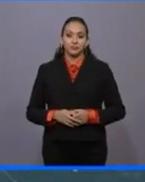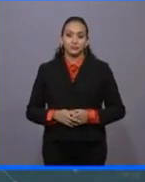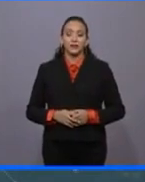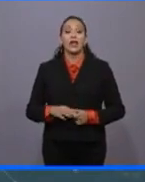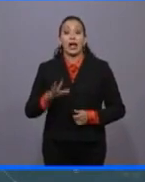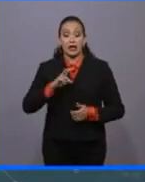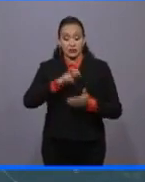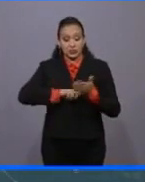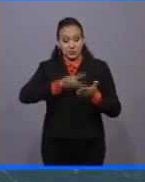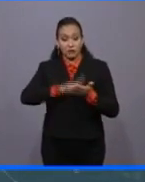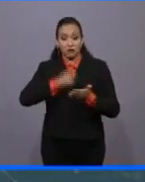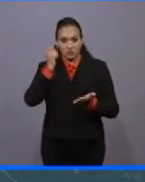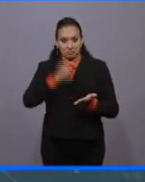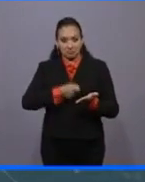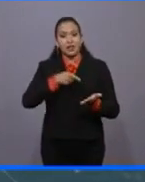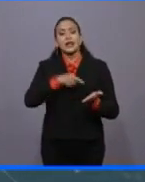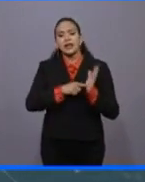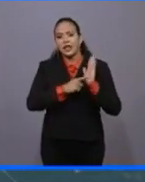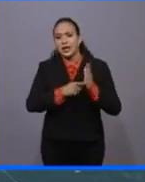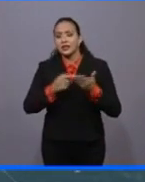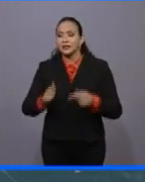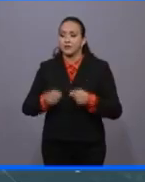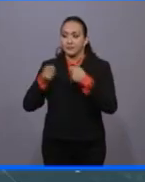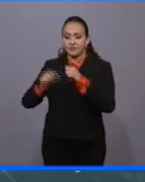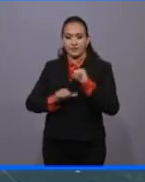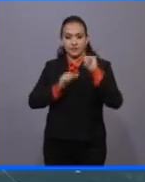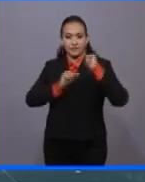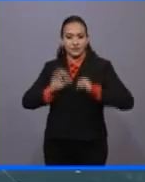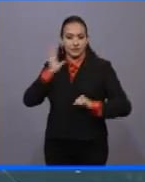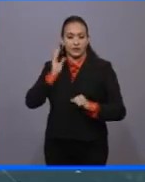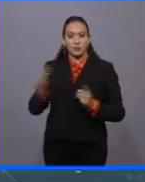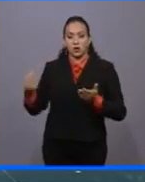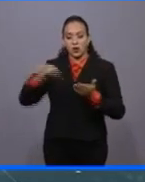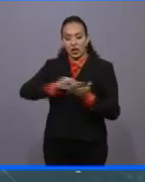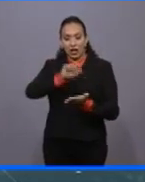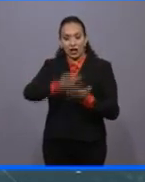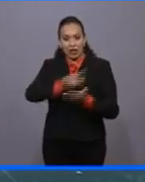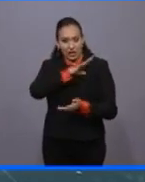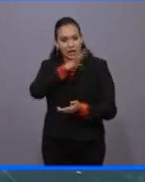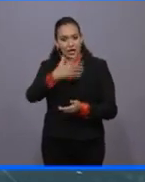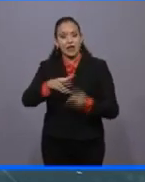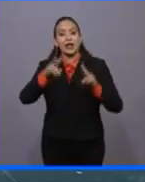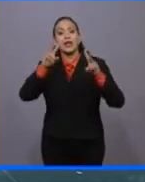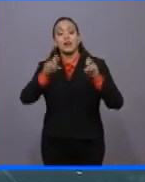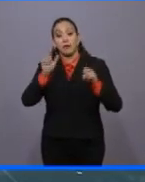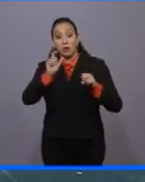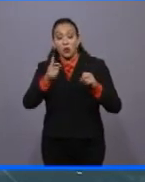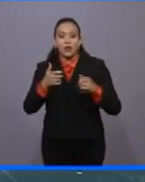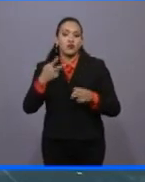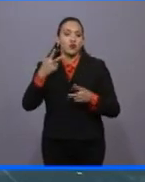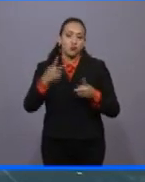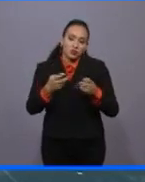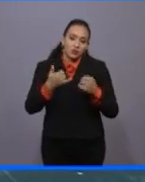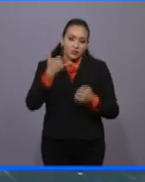Aprueban reforma que faculta al Congreso de la Unión para expedir la Ley General en materia de extorsión.